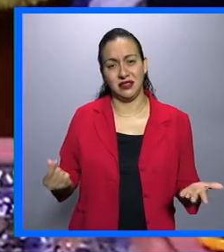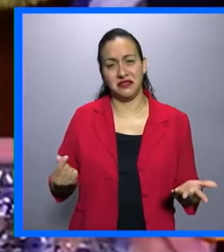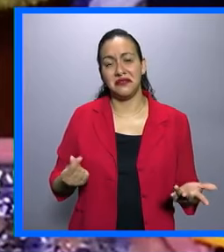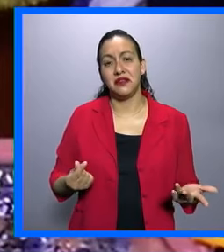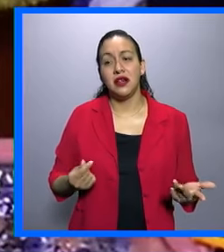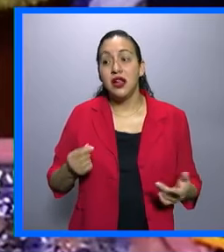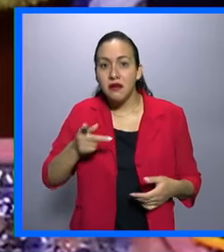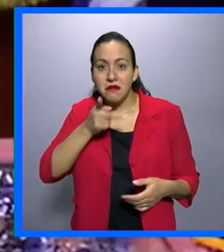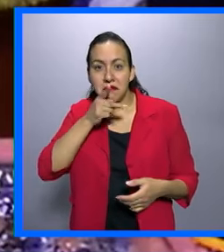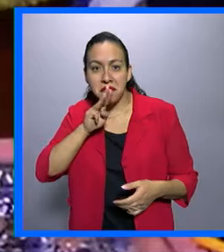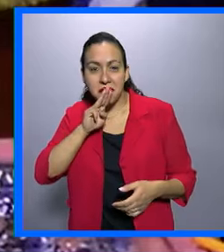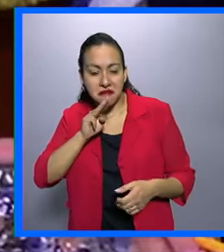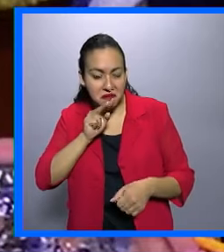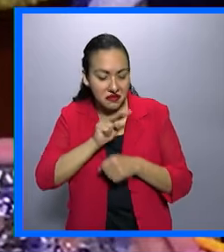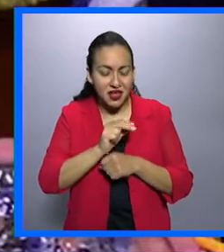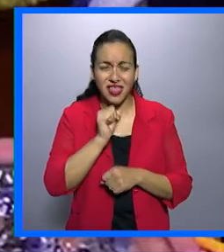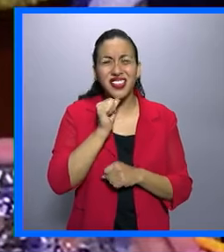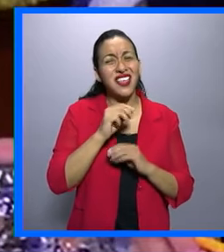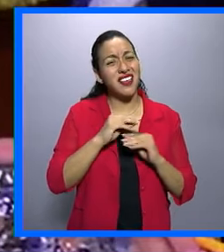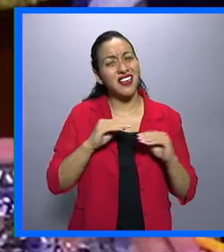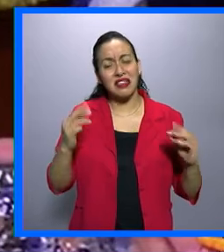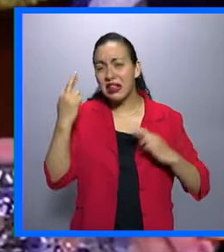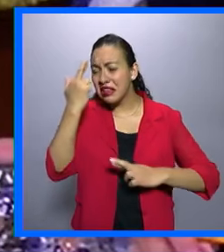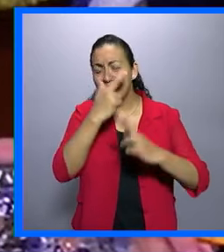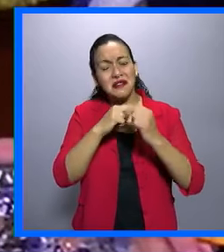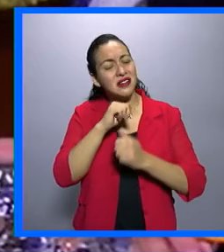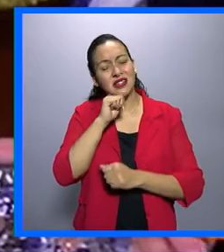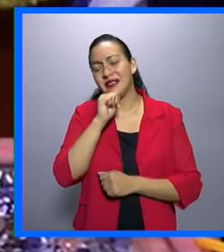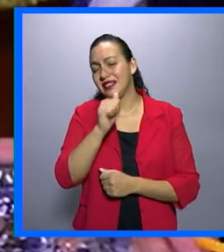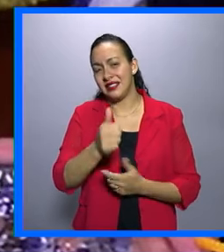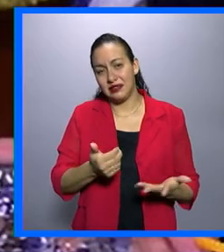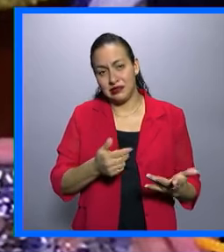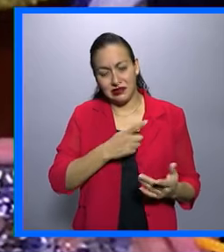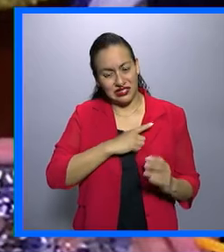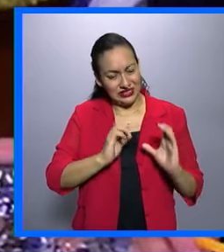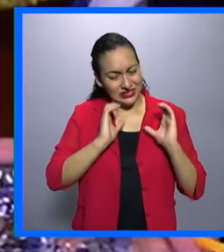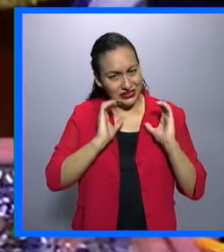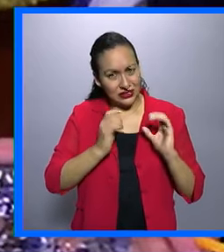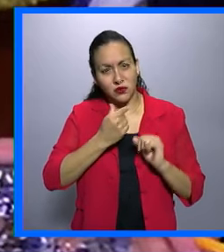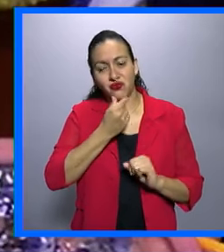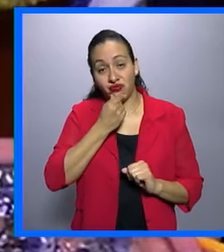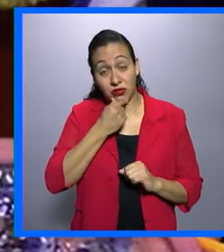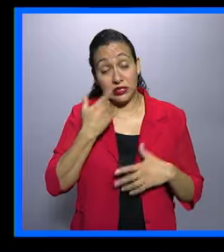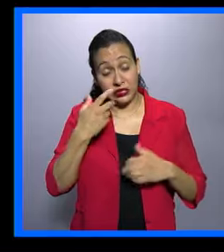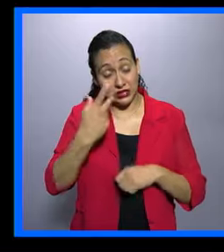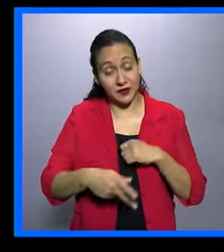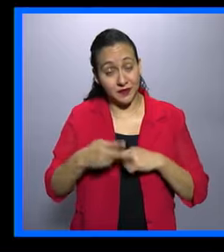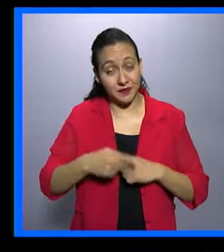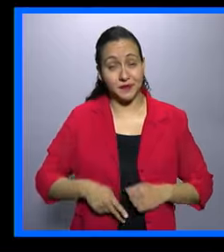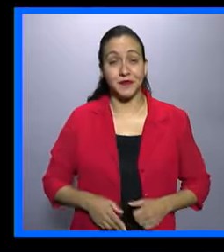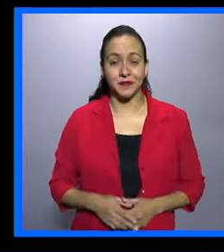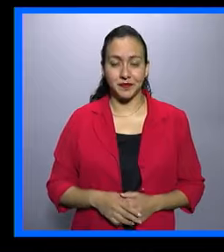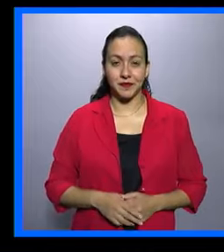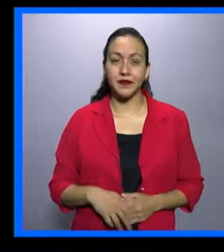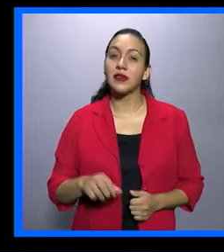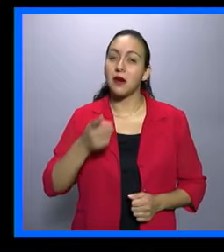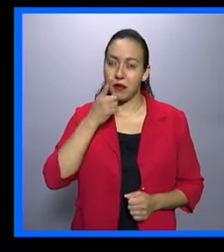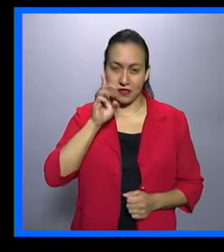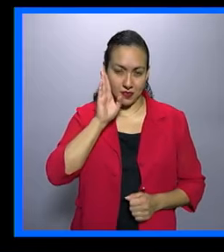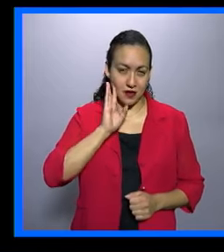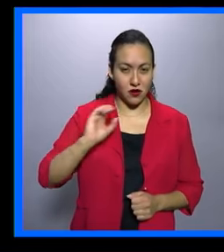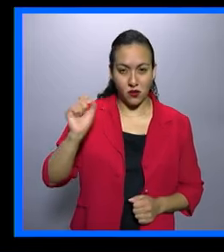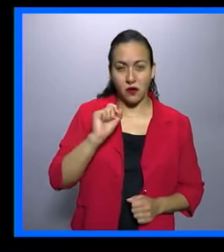sus padres o sus tutores de tener una revisión constante y permanente, y también puede ser un riesgo. Coincidió con la